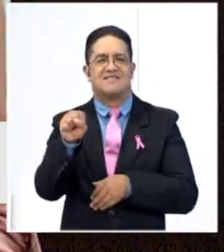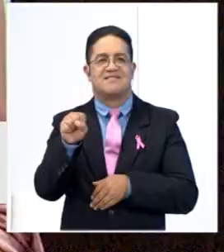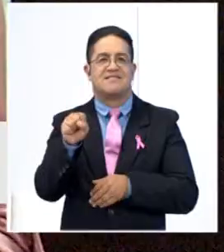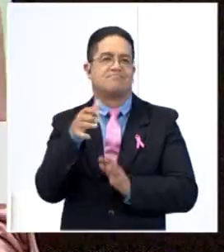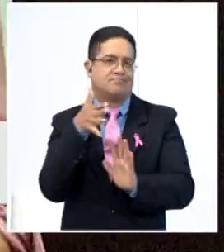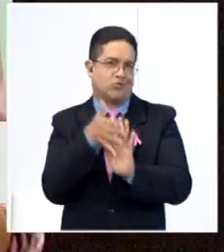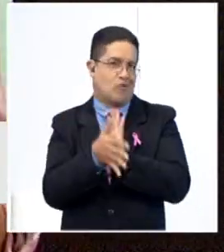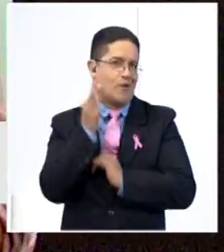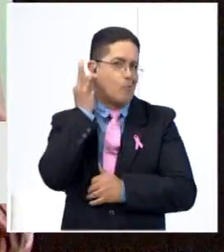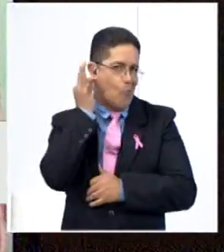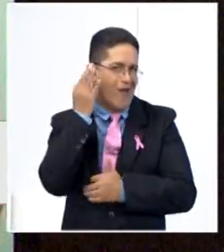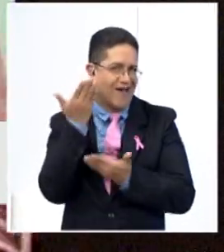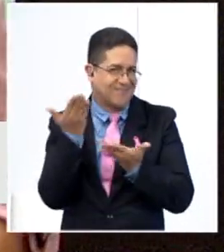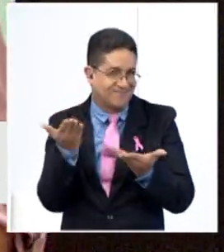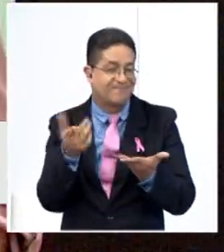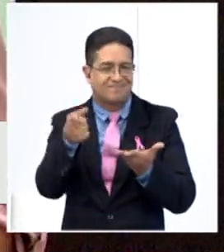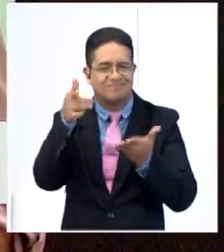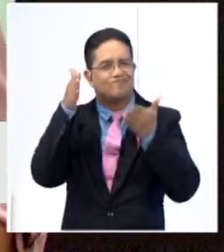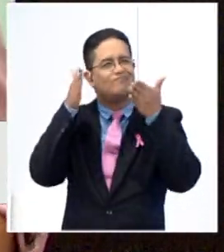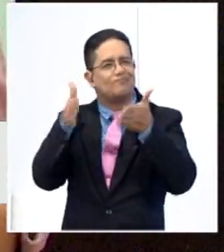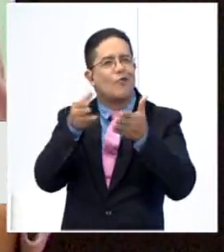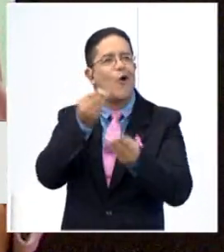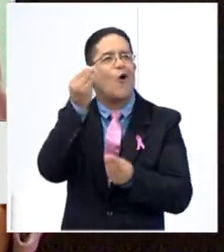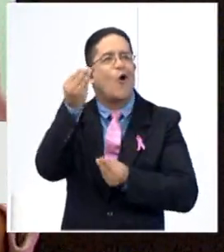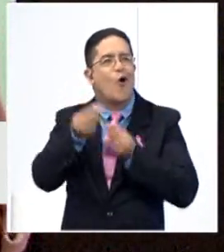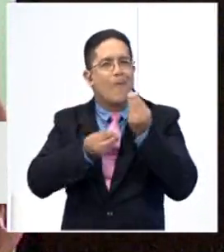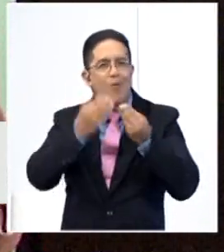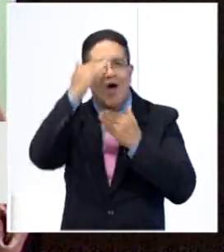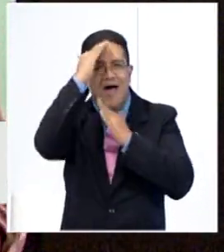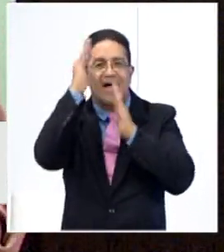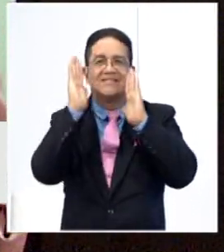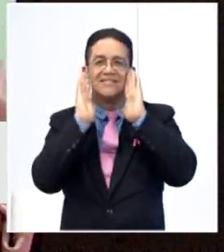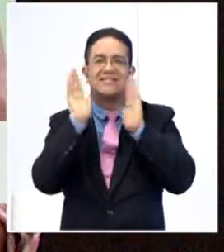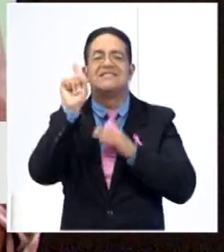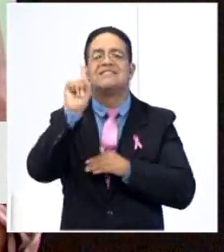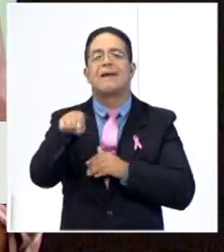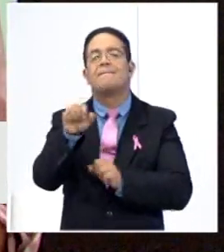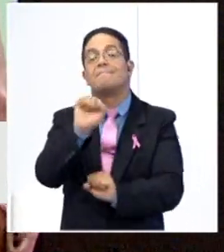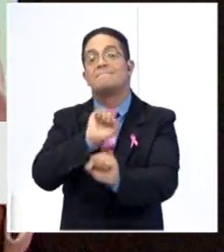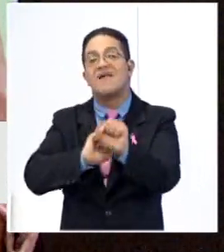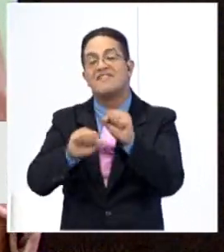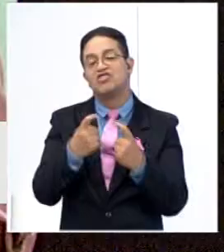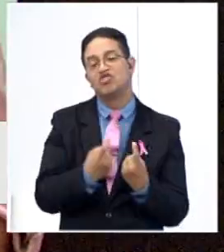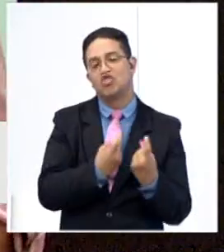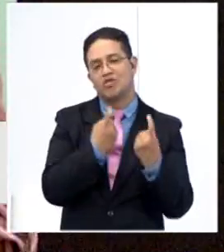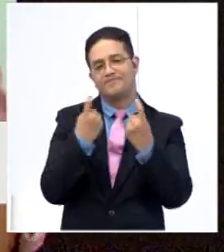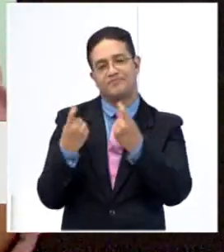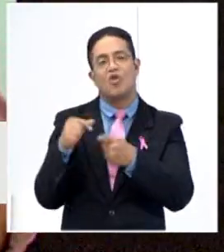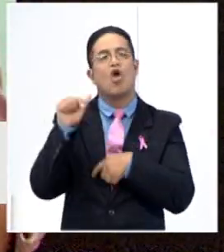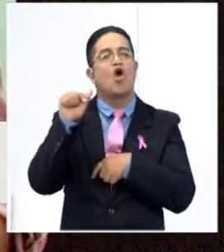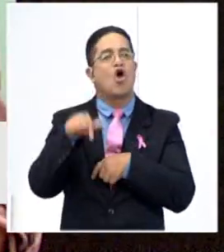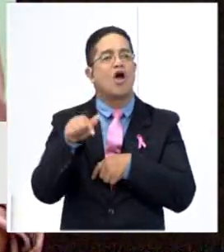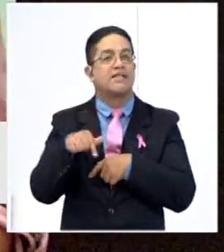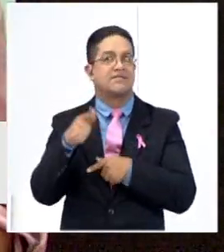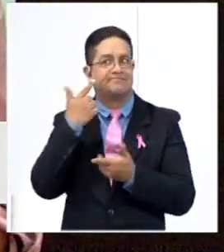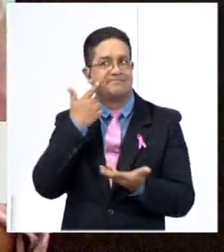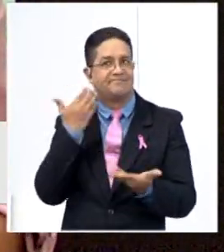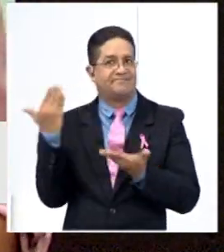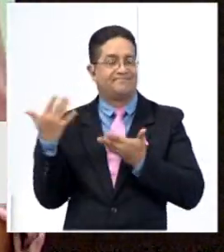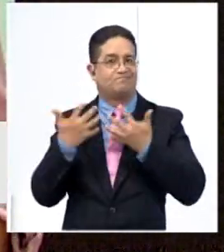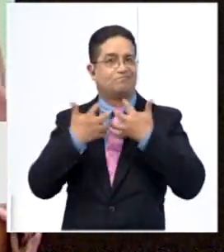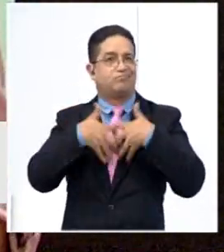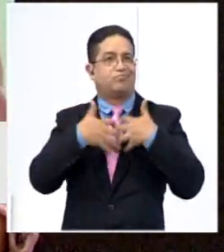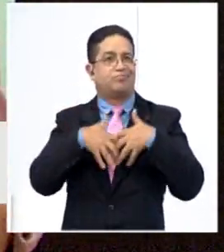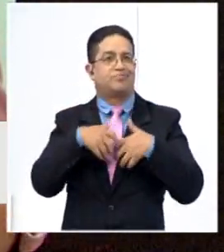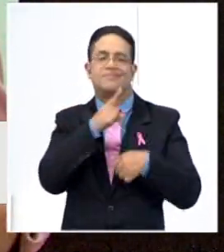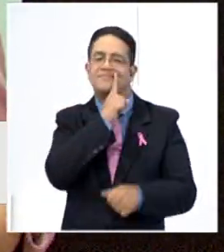las damas, vamos a enfocarnos en el tratamiento y también en la prevención y la pesquisa. Por eso vamos a hablar hoy del mamógrafo.